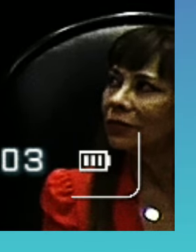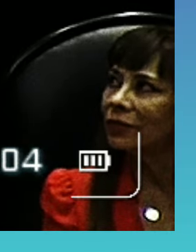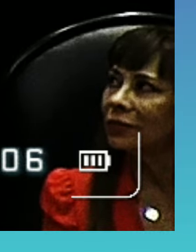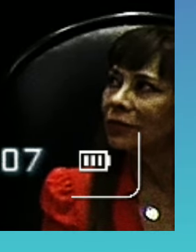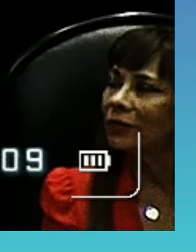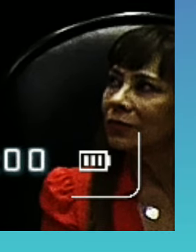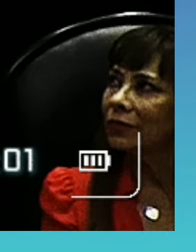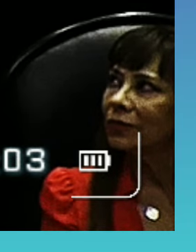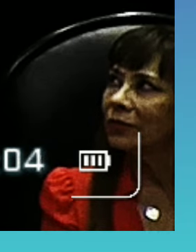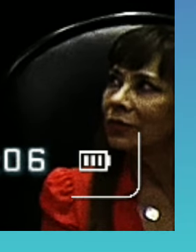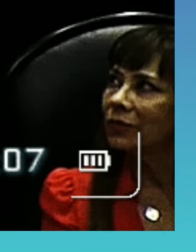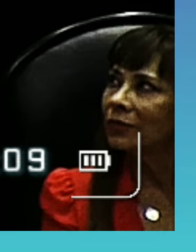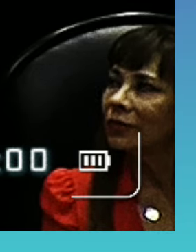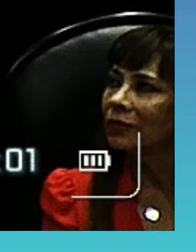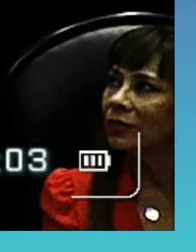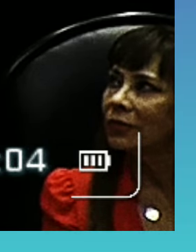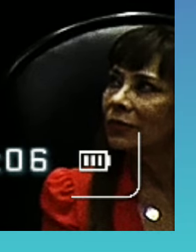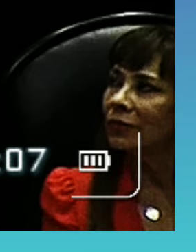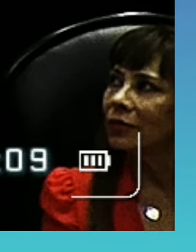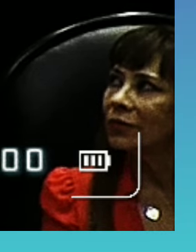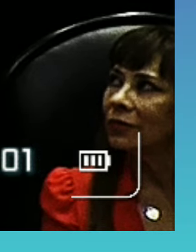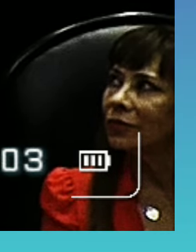que vulgares